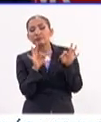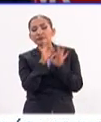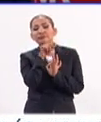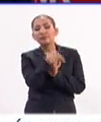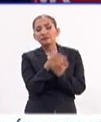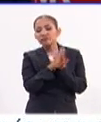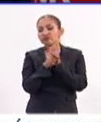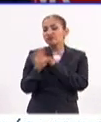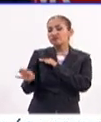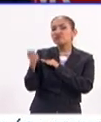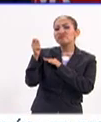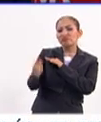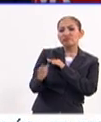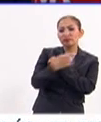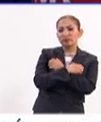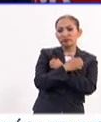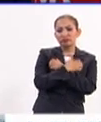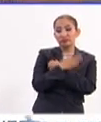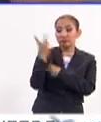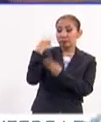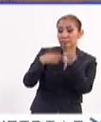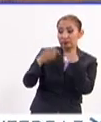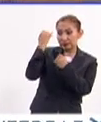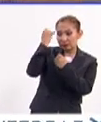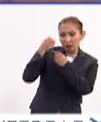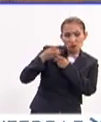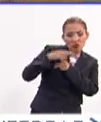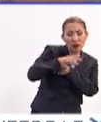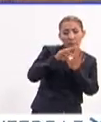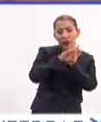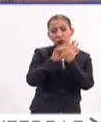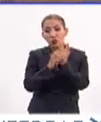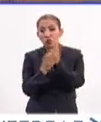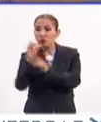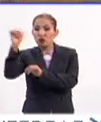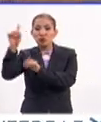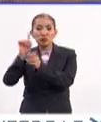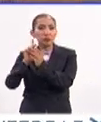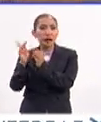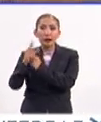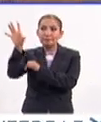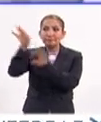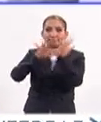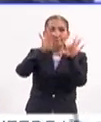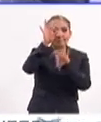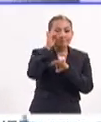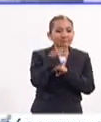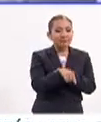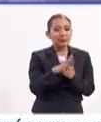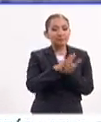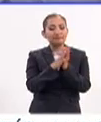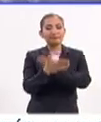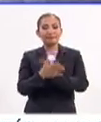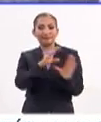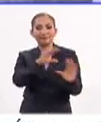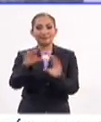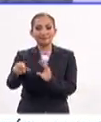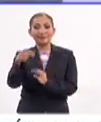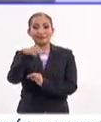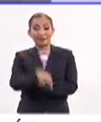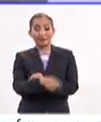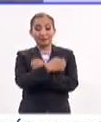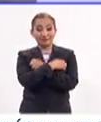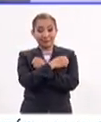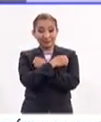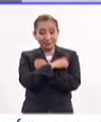importancia de la migración en la educación. La llegada de ideas, métodos y enseñanzas de otros países y continentes ha hecho que la enseñanza e impartición de